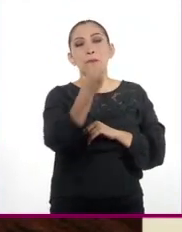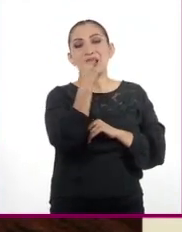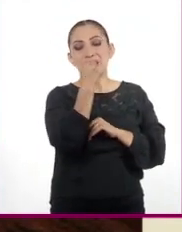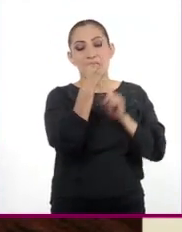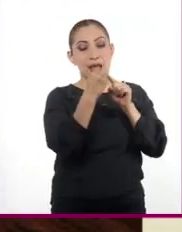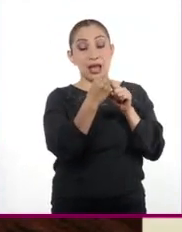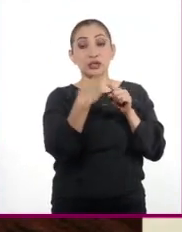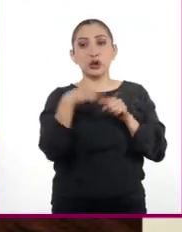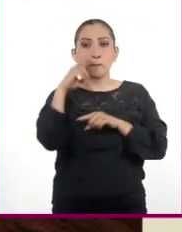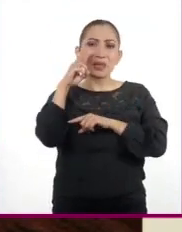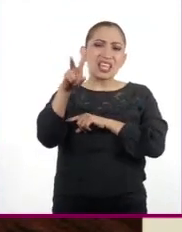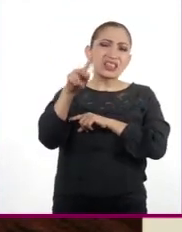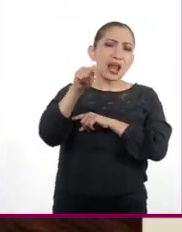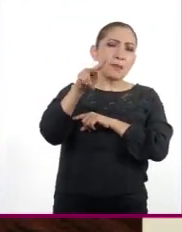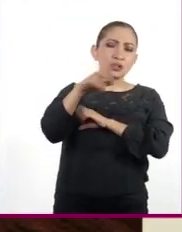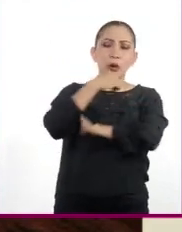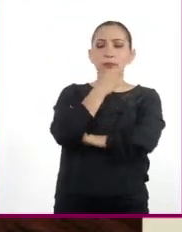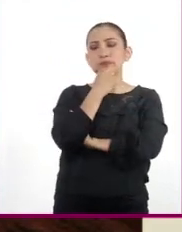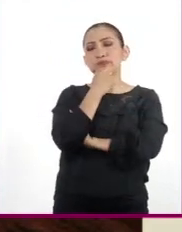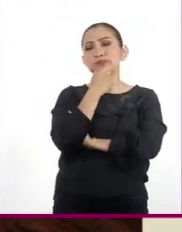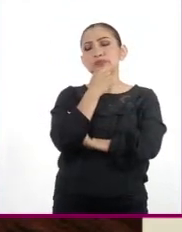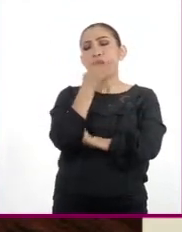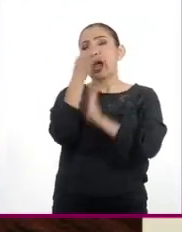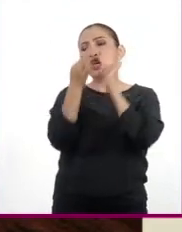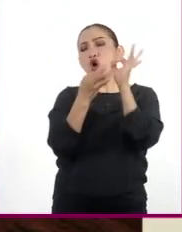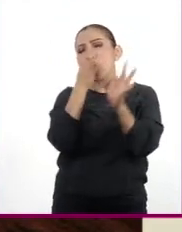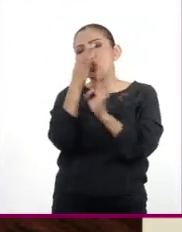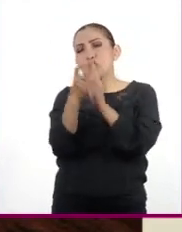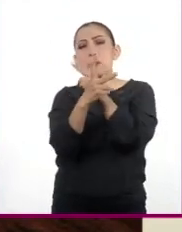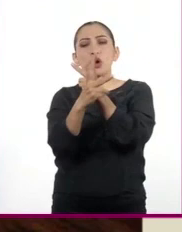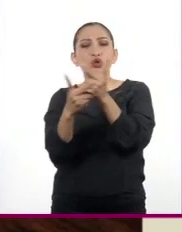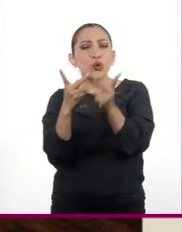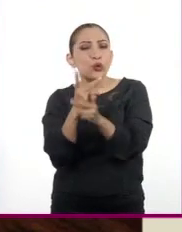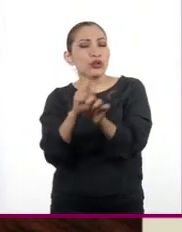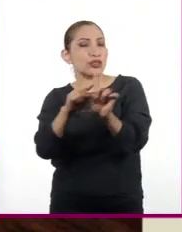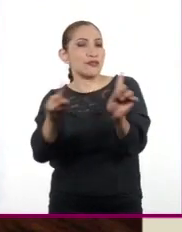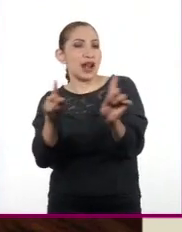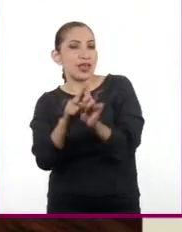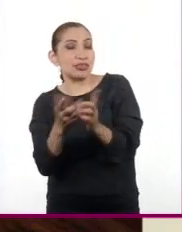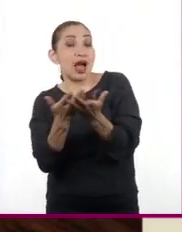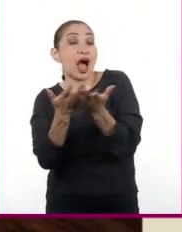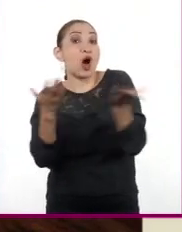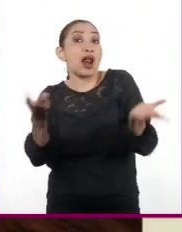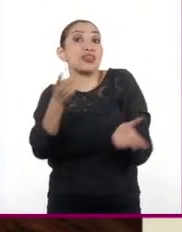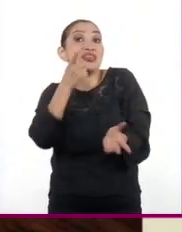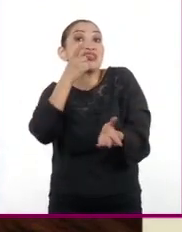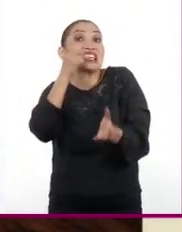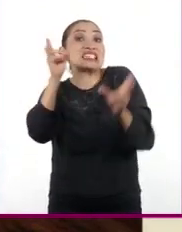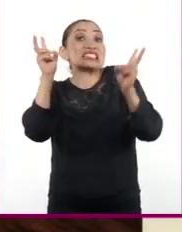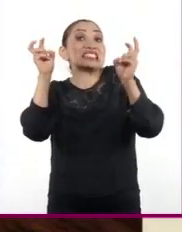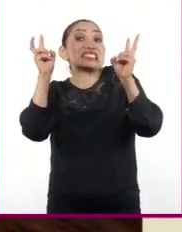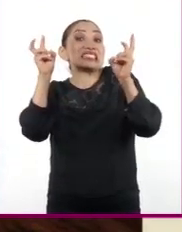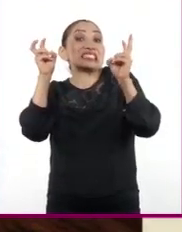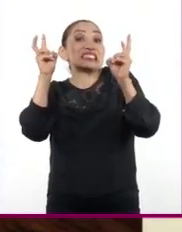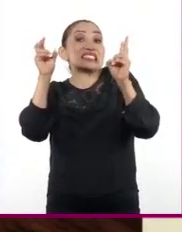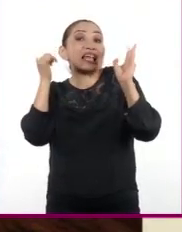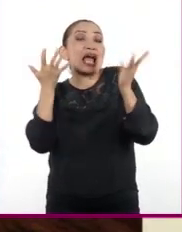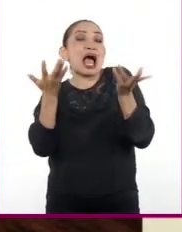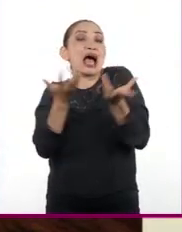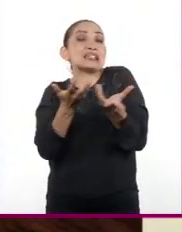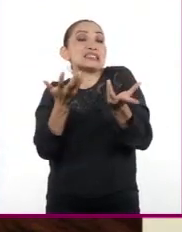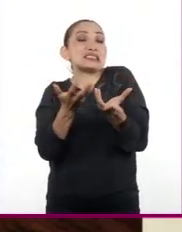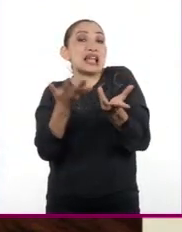viendo en la televisión que nos están promoviendo una serie de productos que ahora se sabe que han venido a